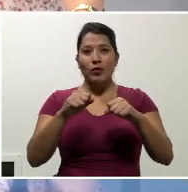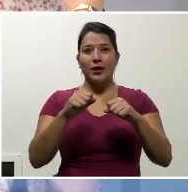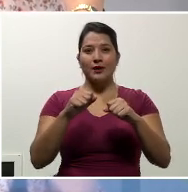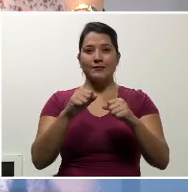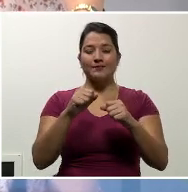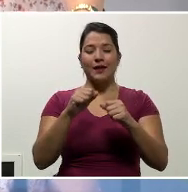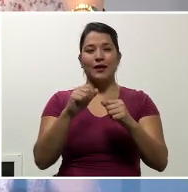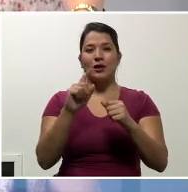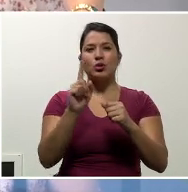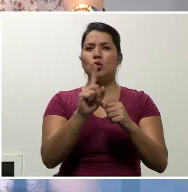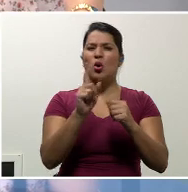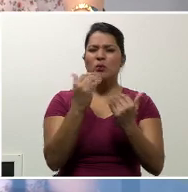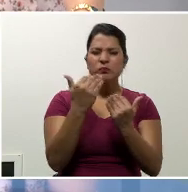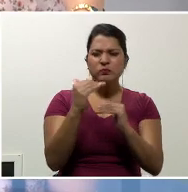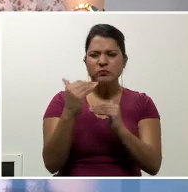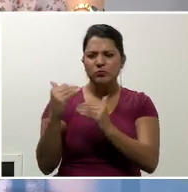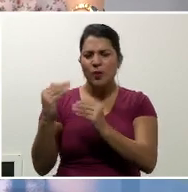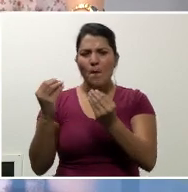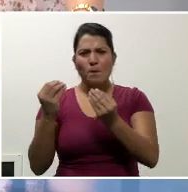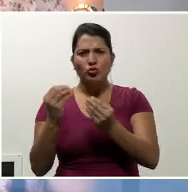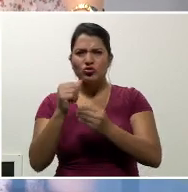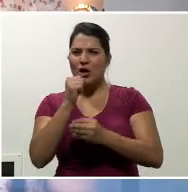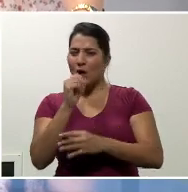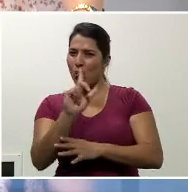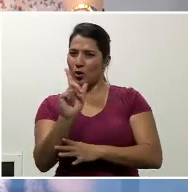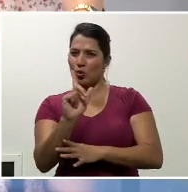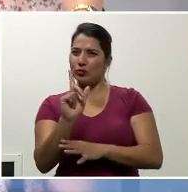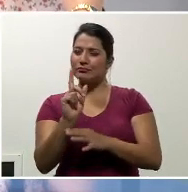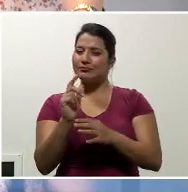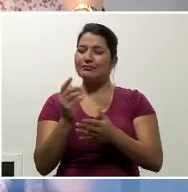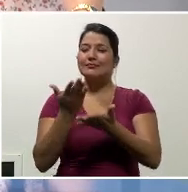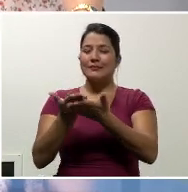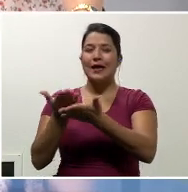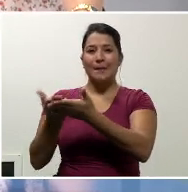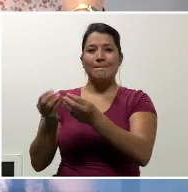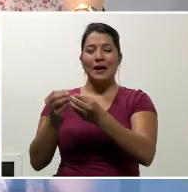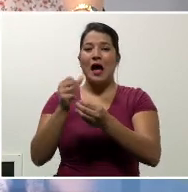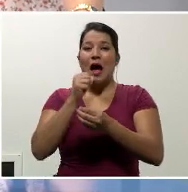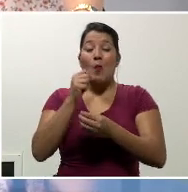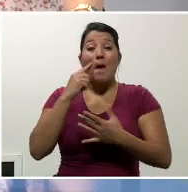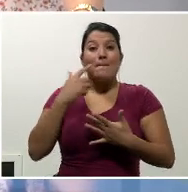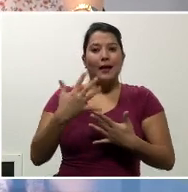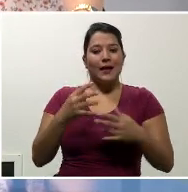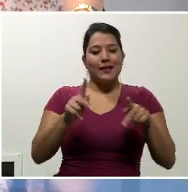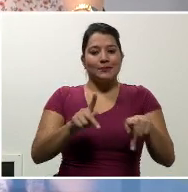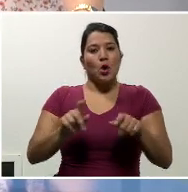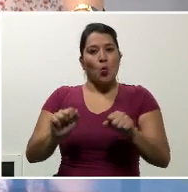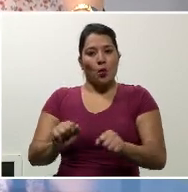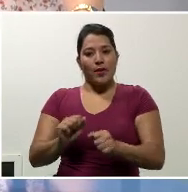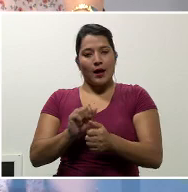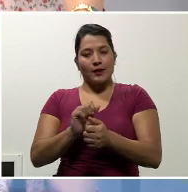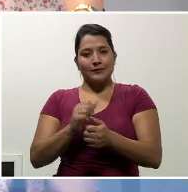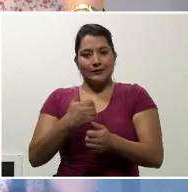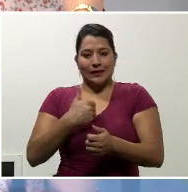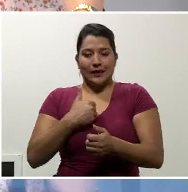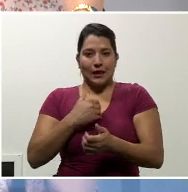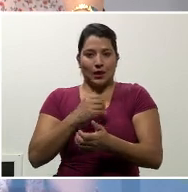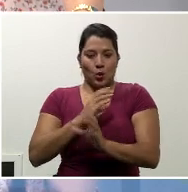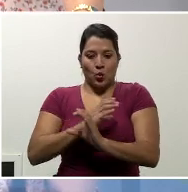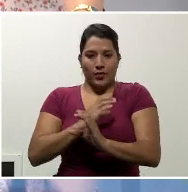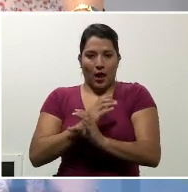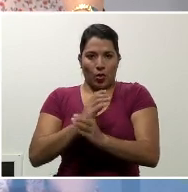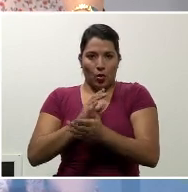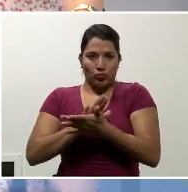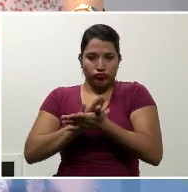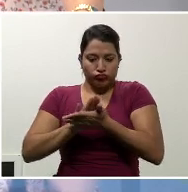de agua y tomar las medidas para que la población tenga agua suficiente para su higiene personal. Esto porque